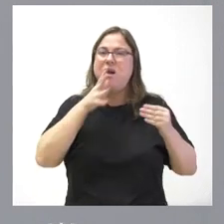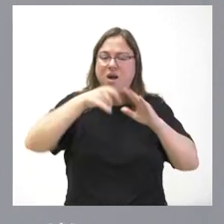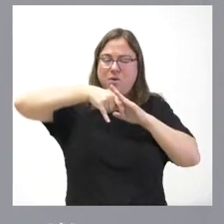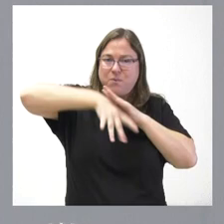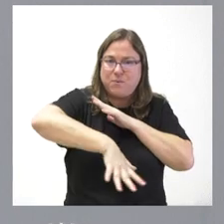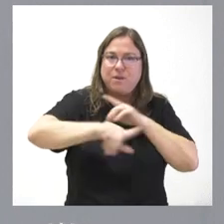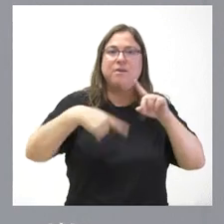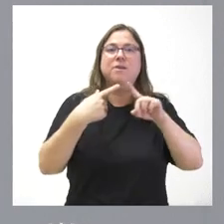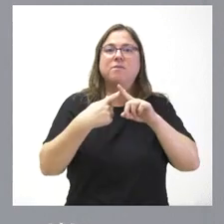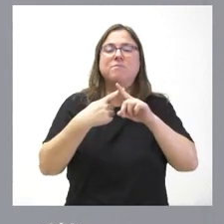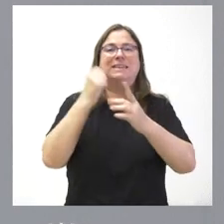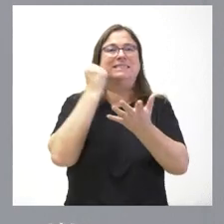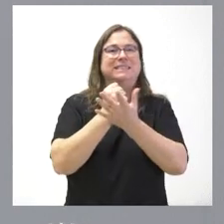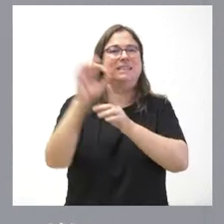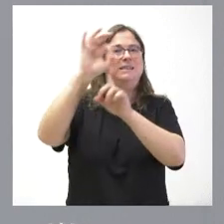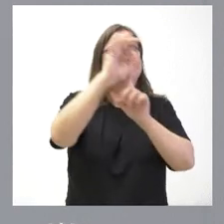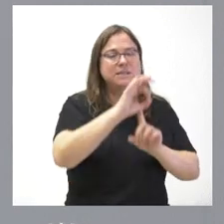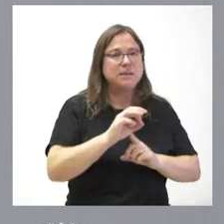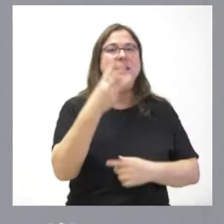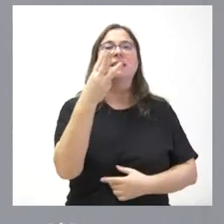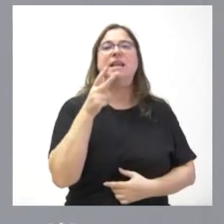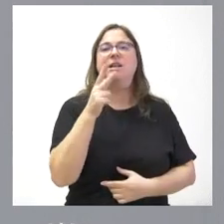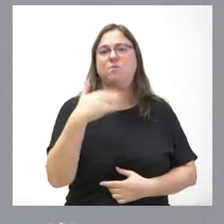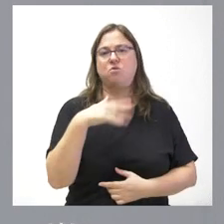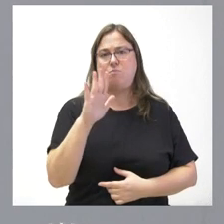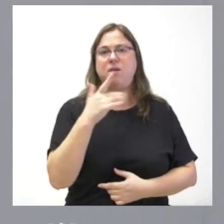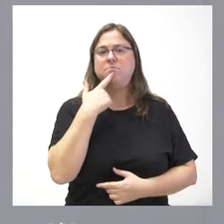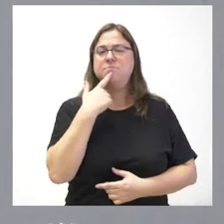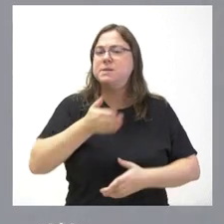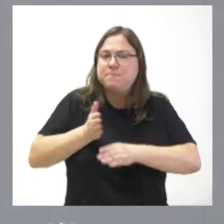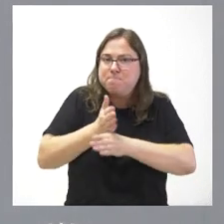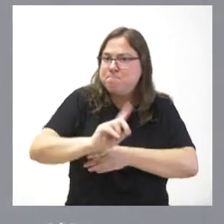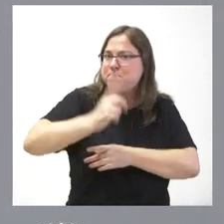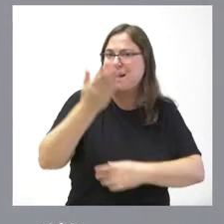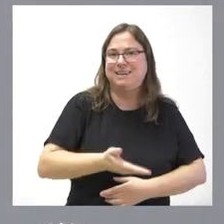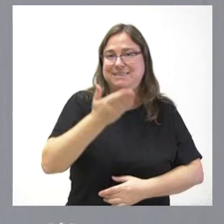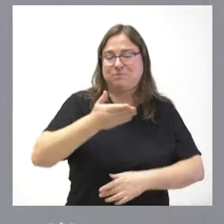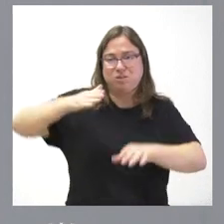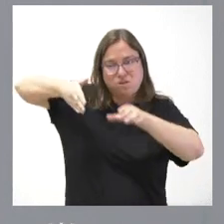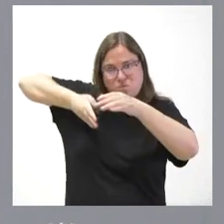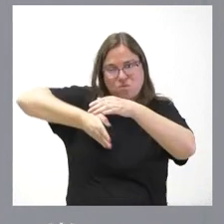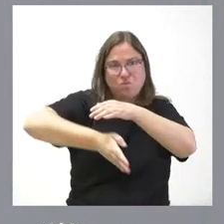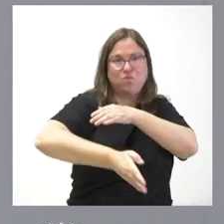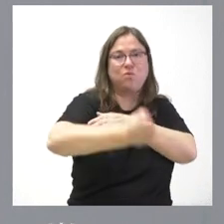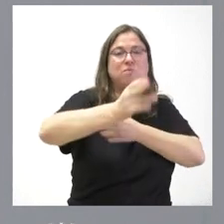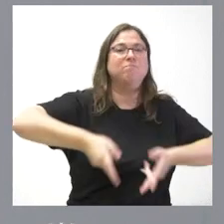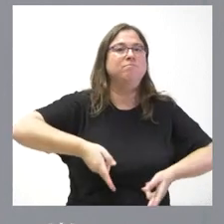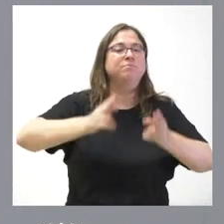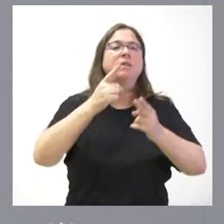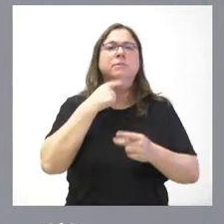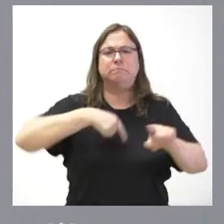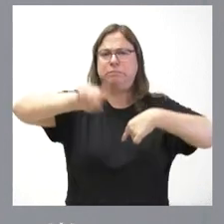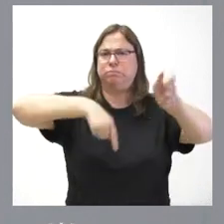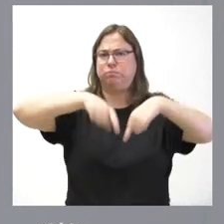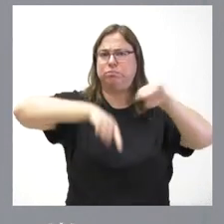se repone la señalización en más de 3 km es una de las travesías más importantes de Segovia y tiene además un importante tránsito